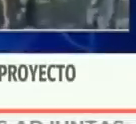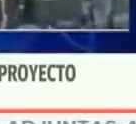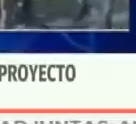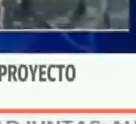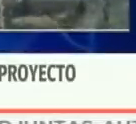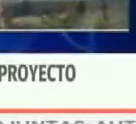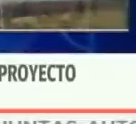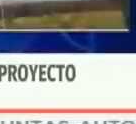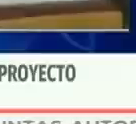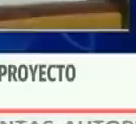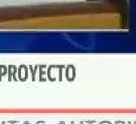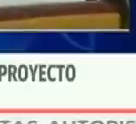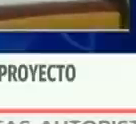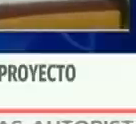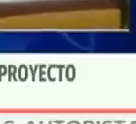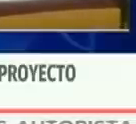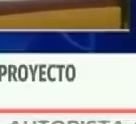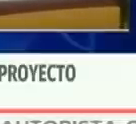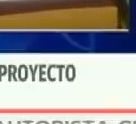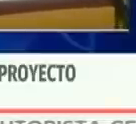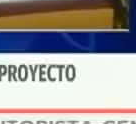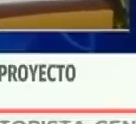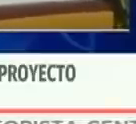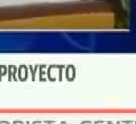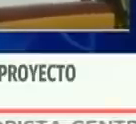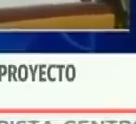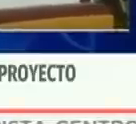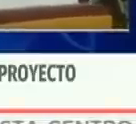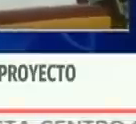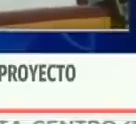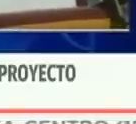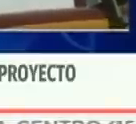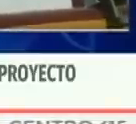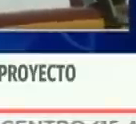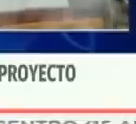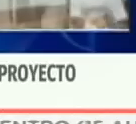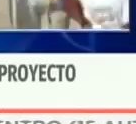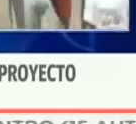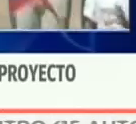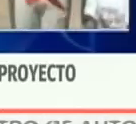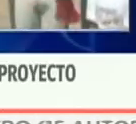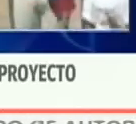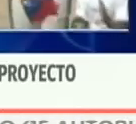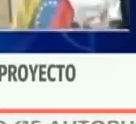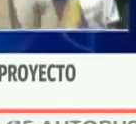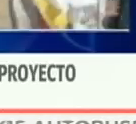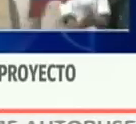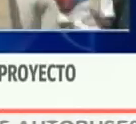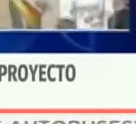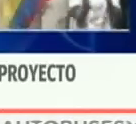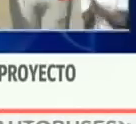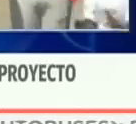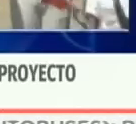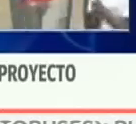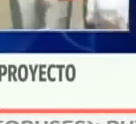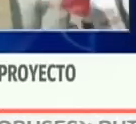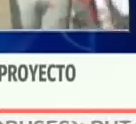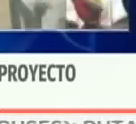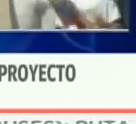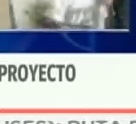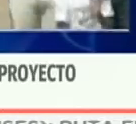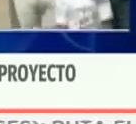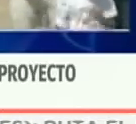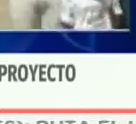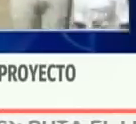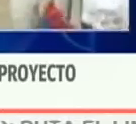UNEFA. Aquí están los trabajadores de Linea, de la Misión Transporte. Aquí está la Fuerza Armada Nacional Bolivariana. Aquí están los alcaldes,